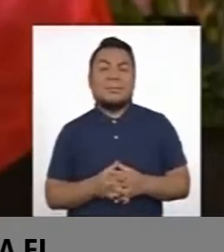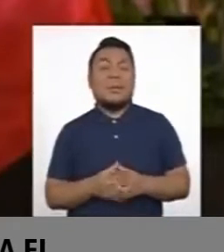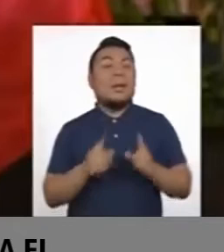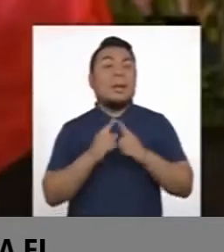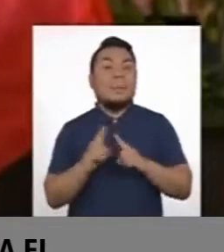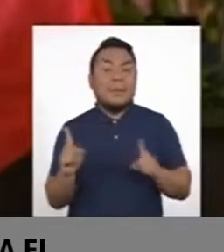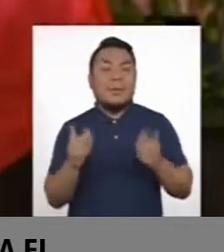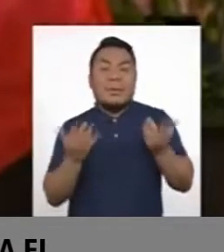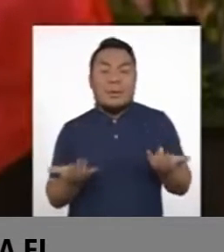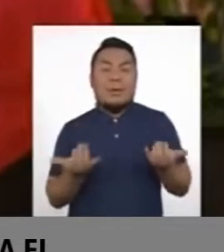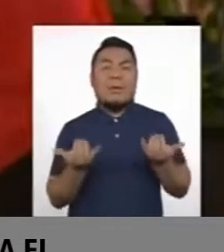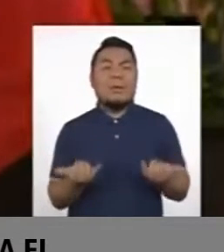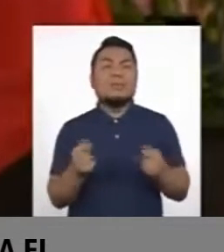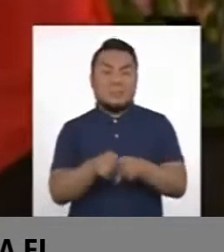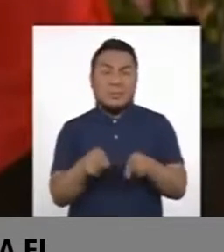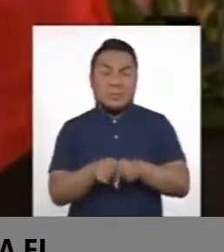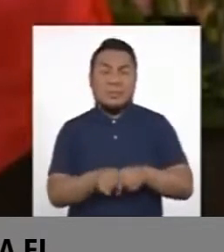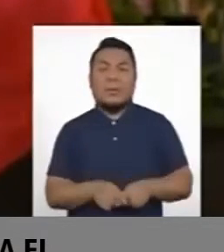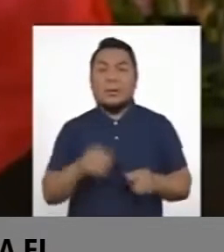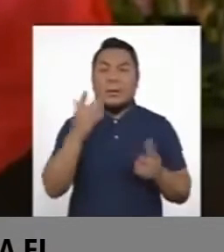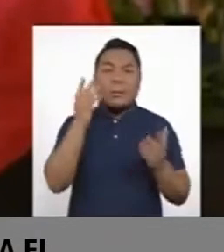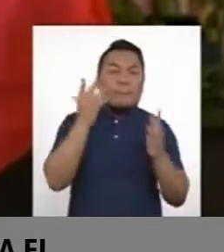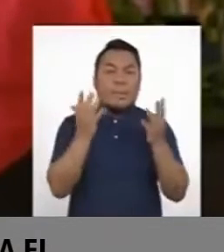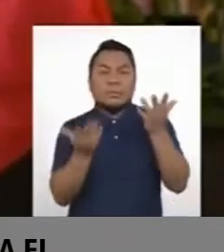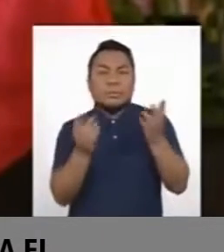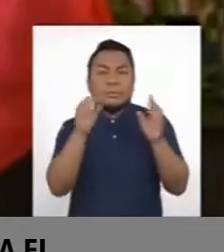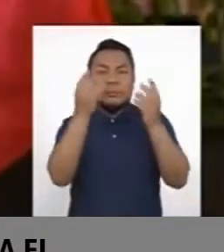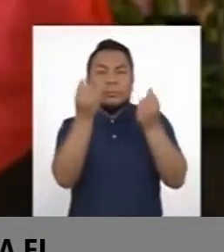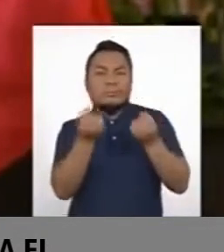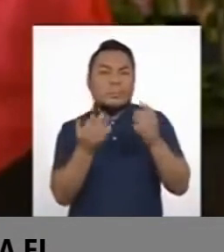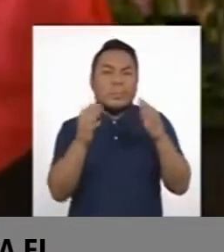Pero sin embargo, también, como ha calculado el propio